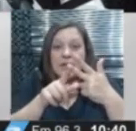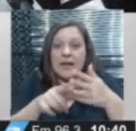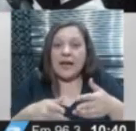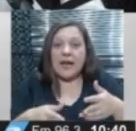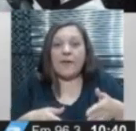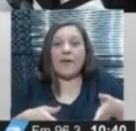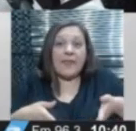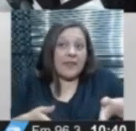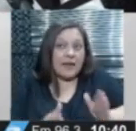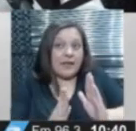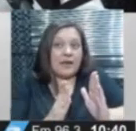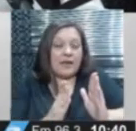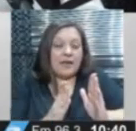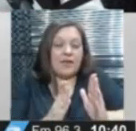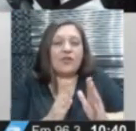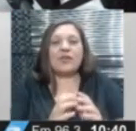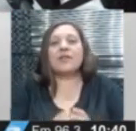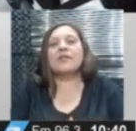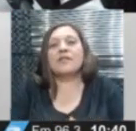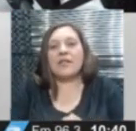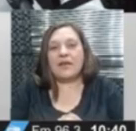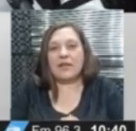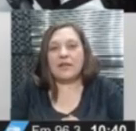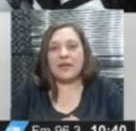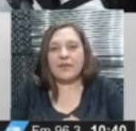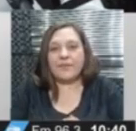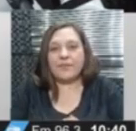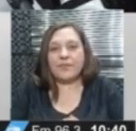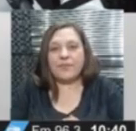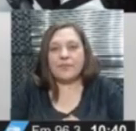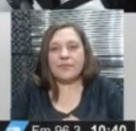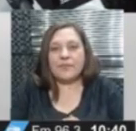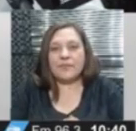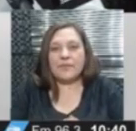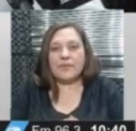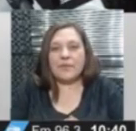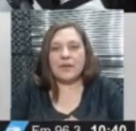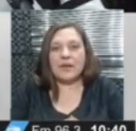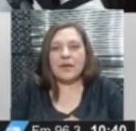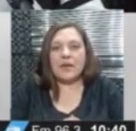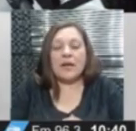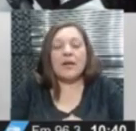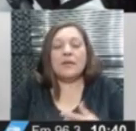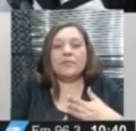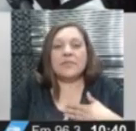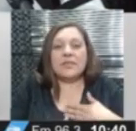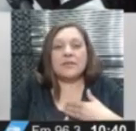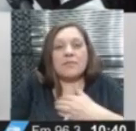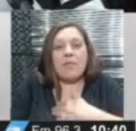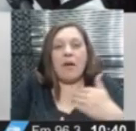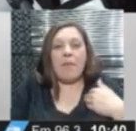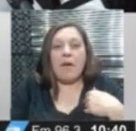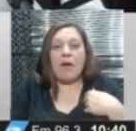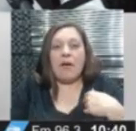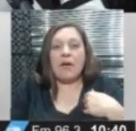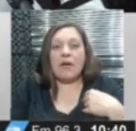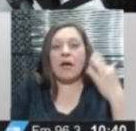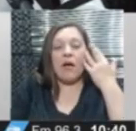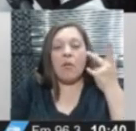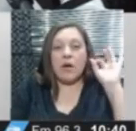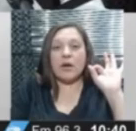está están aquí cl sí están en viven en Uruguay m viven en Uruguay e